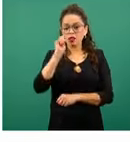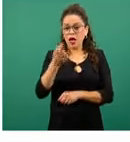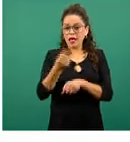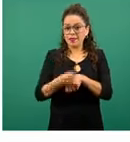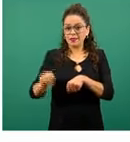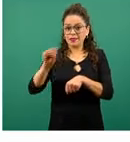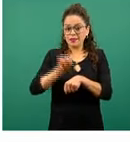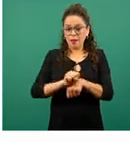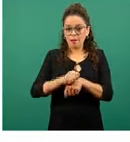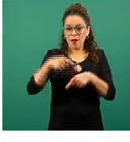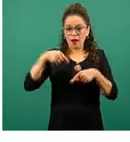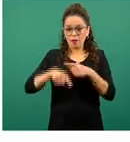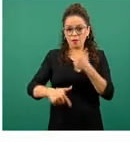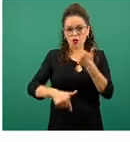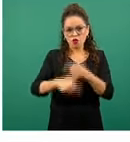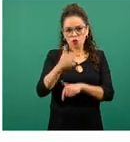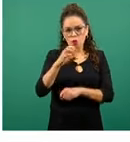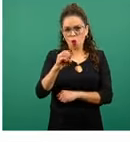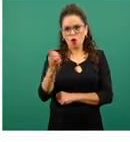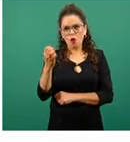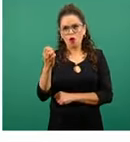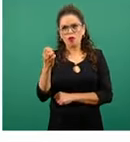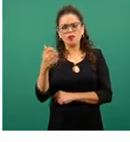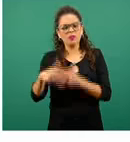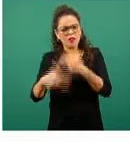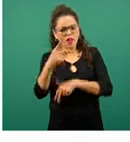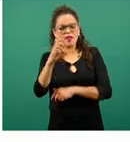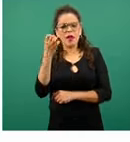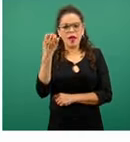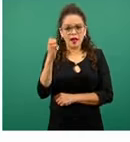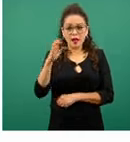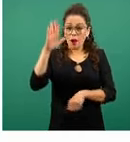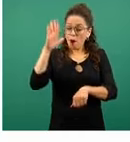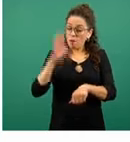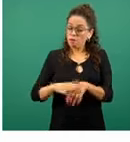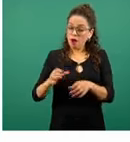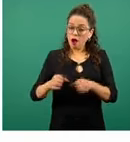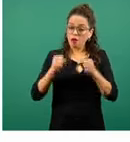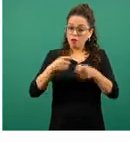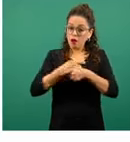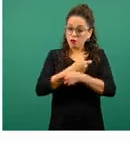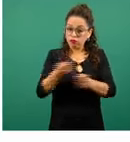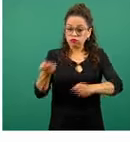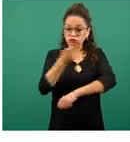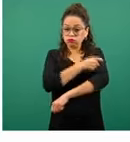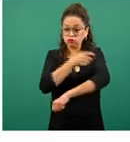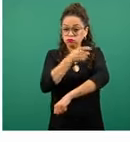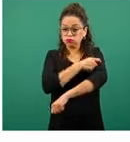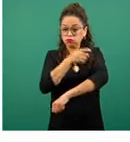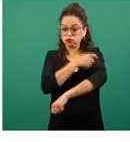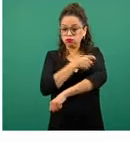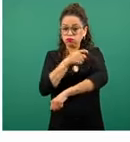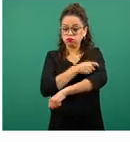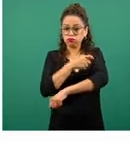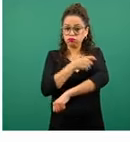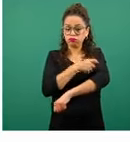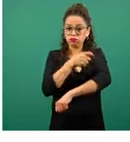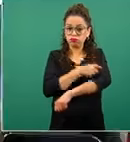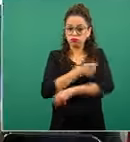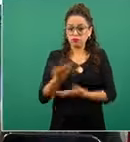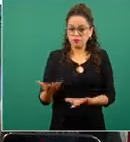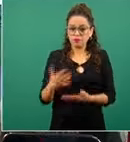el 12-13 de enero, en donde hubo una intensificación de la vacunación con ese poco menos de 500.000 de dosis que llegaron en su